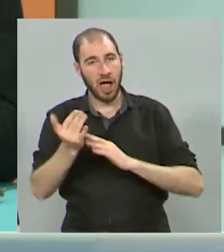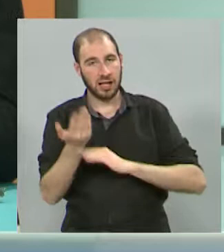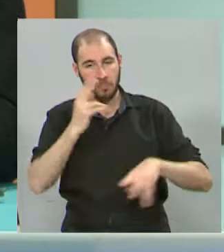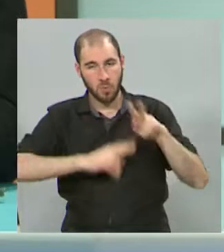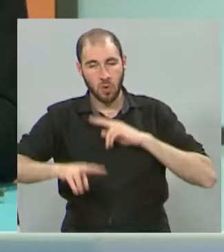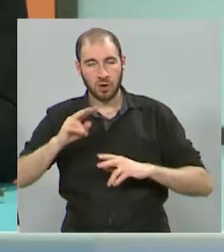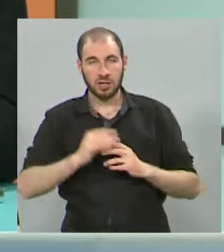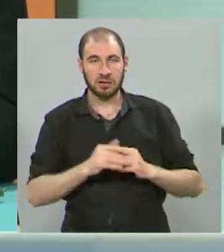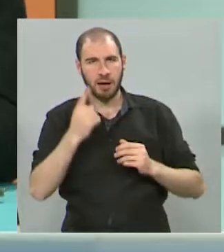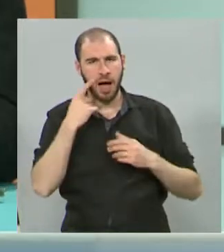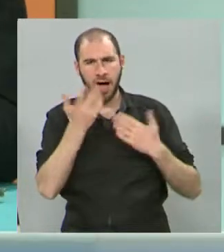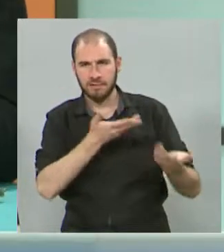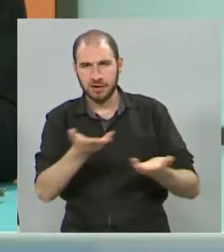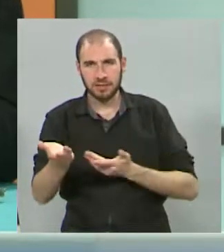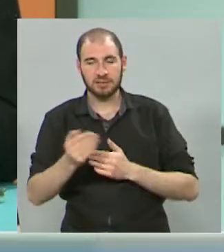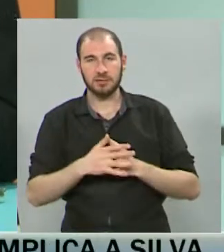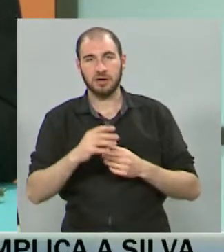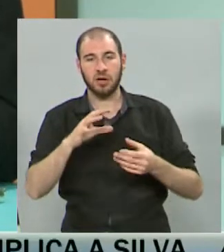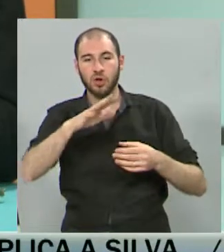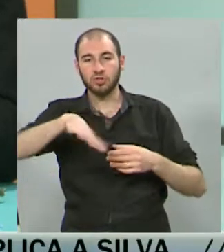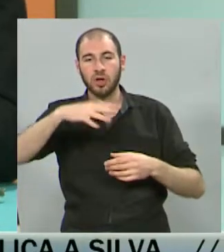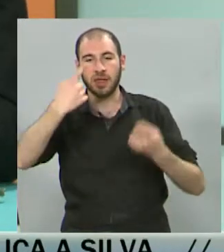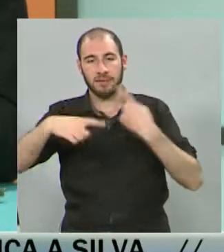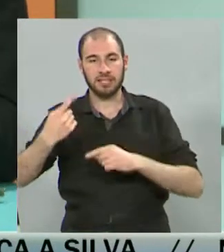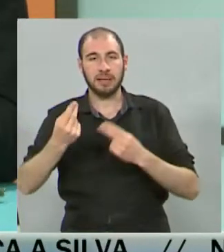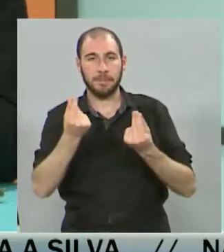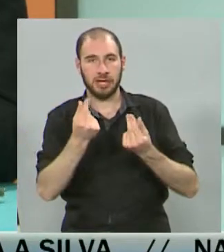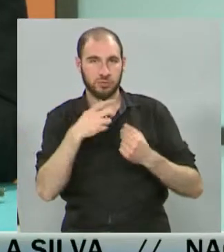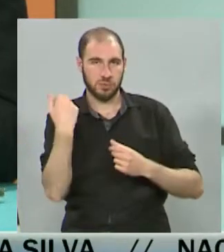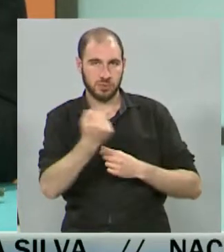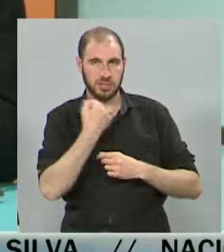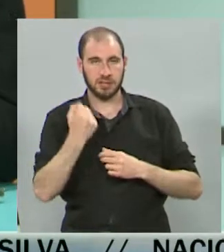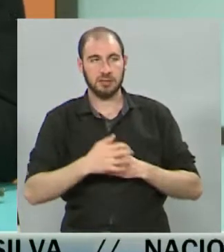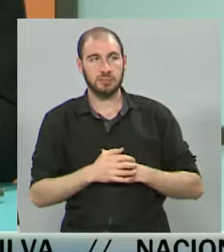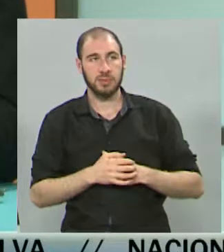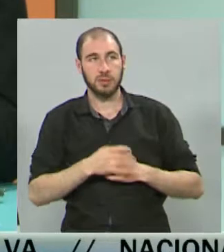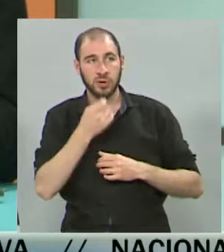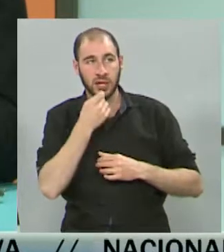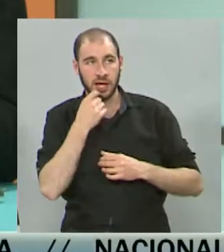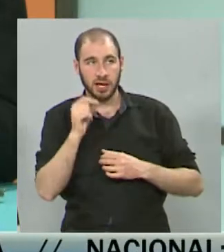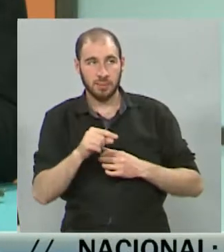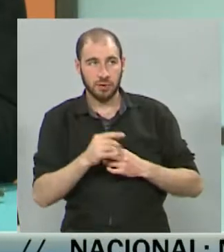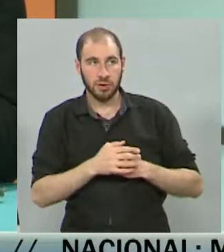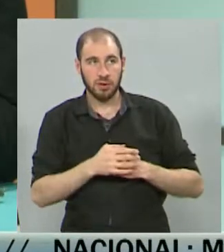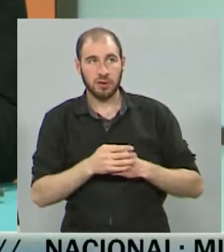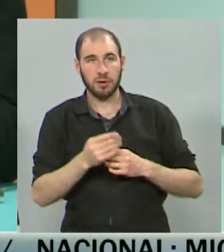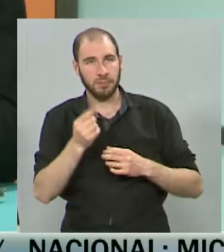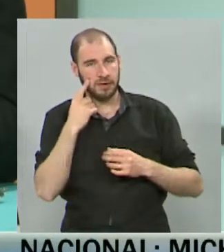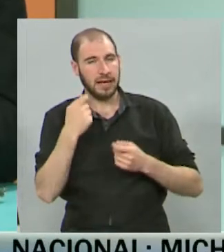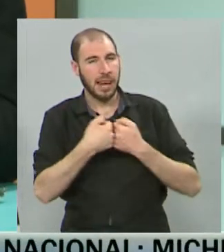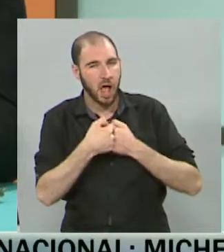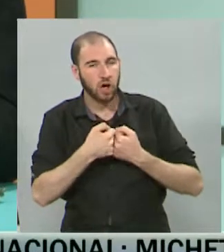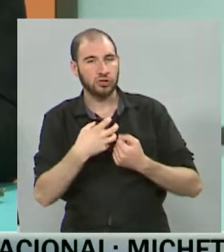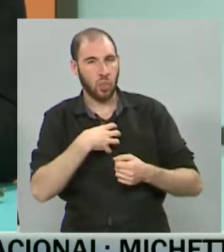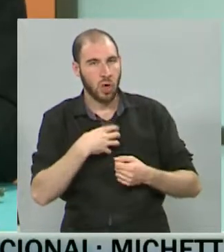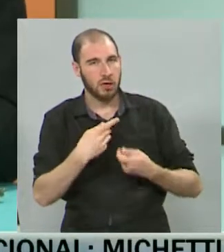tiene que analizar muy bien las distintas zonas y los precios fundamentalmente. Si tiene la posibilidad de regatear, de negociar con